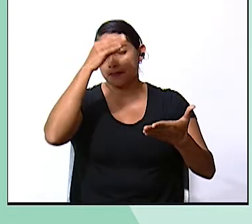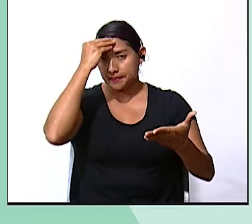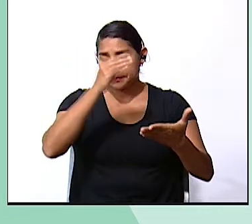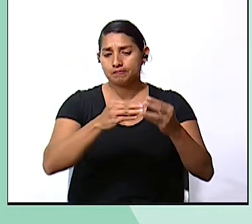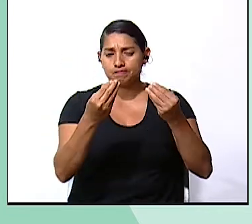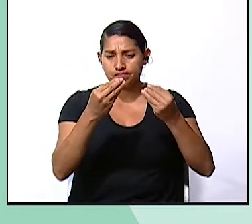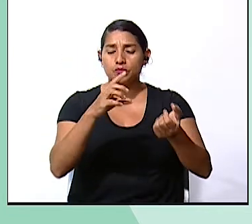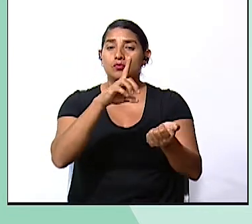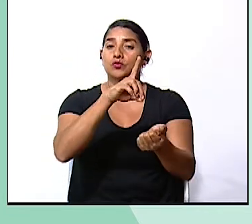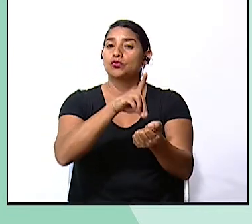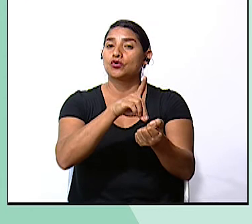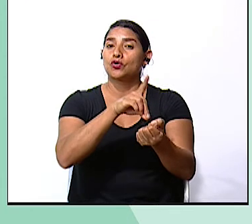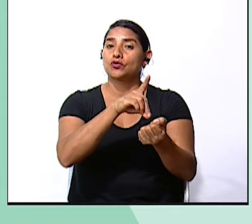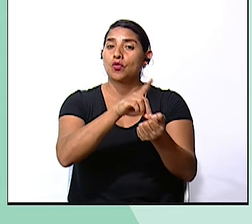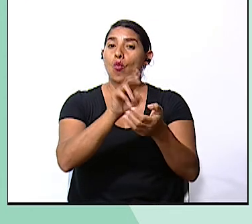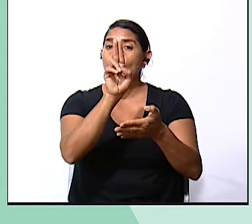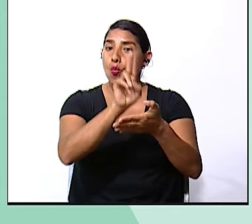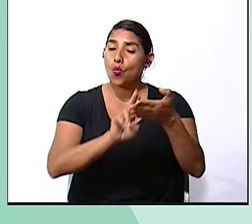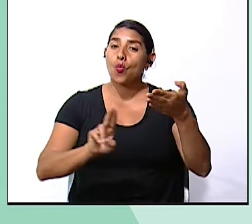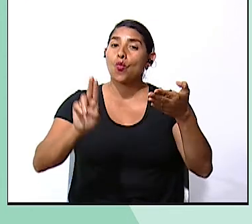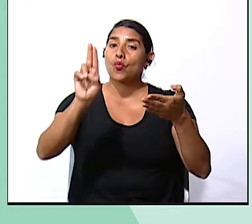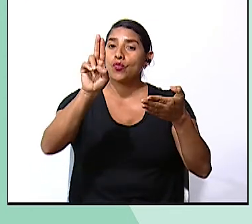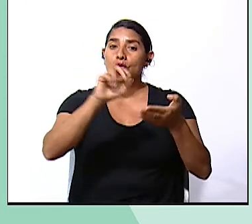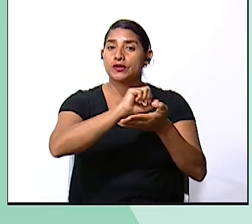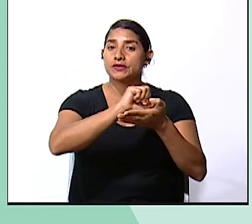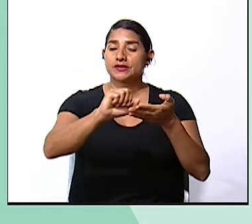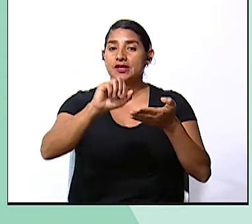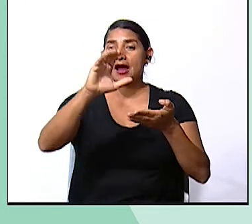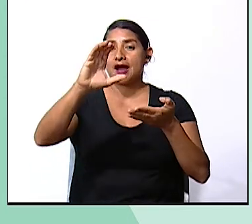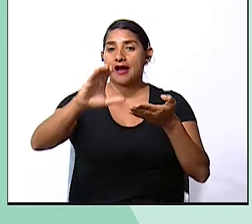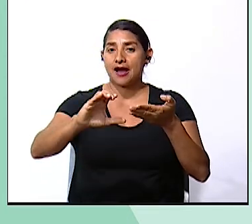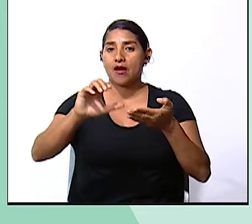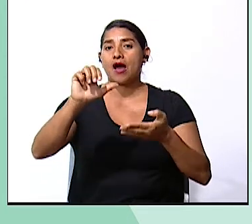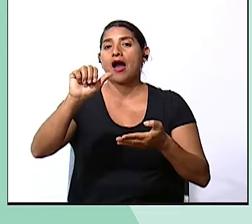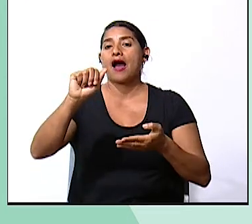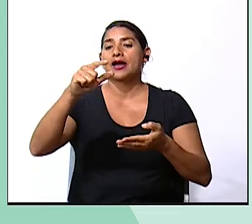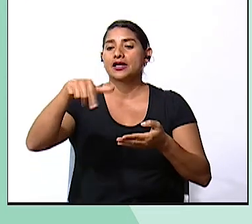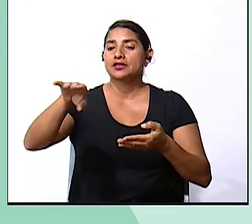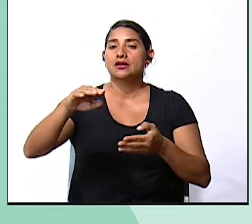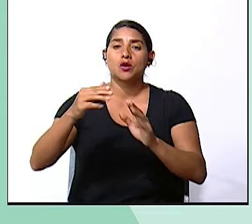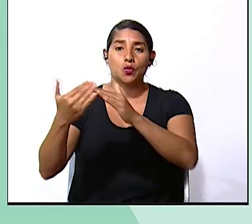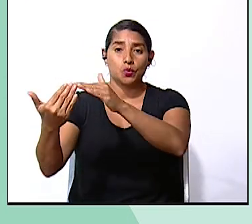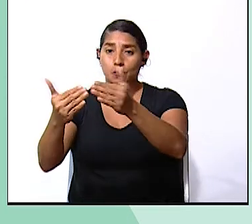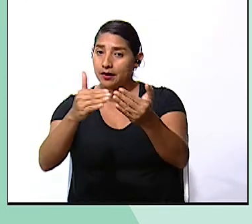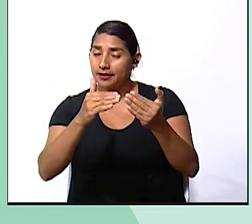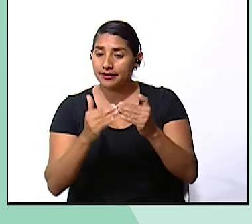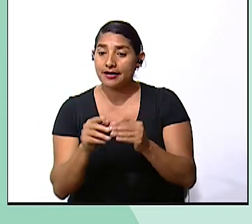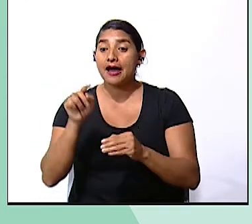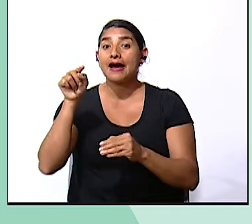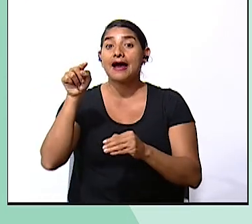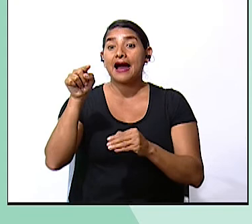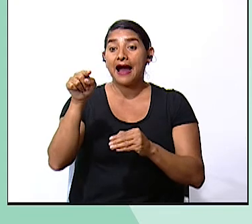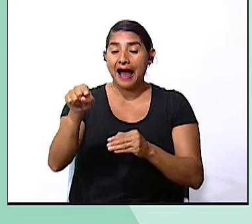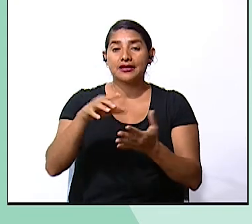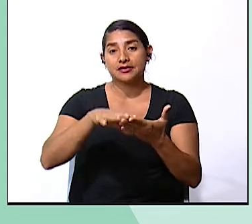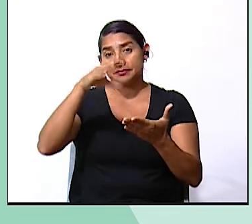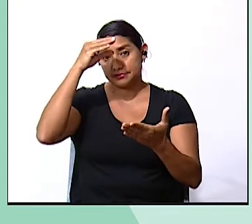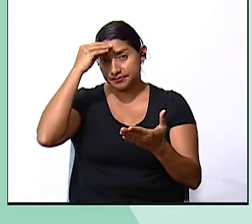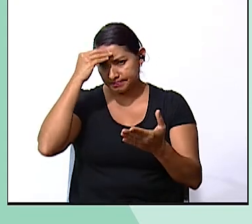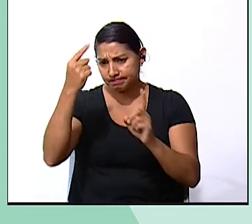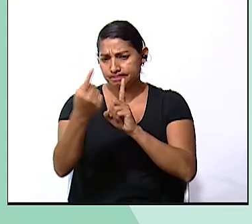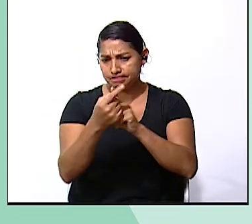estudios de medicina en la Universidad de San Carlos de aquella ciudad. Ahí encontré